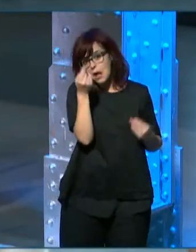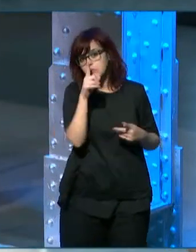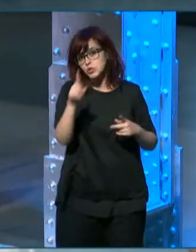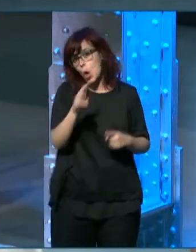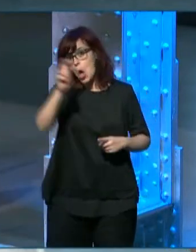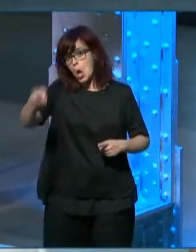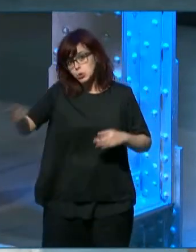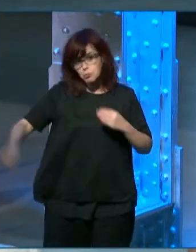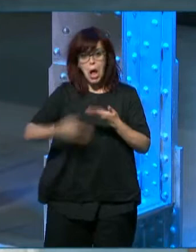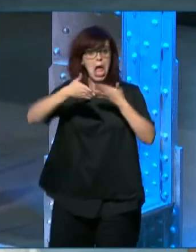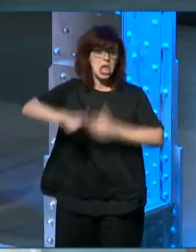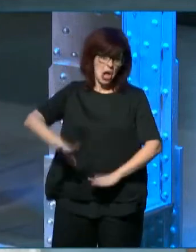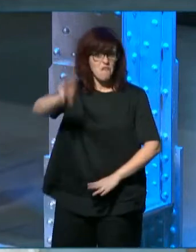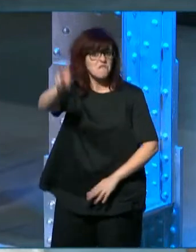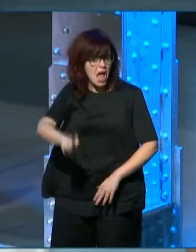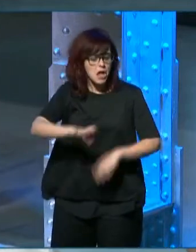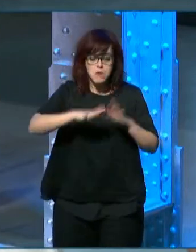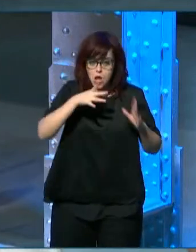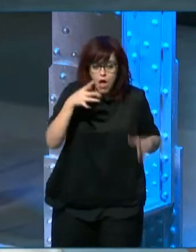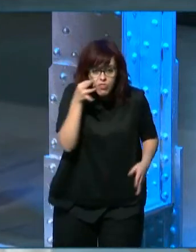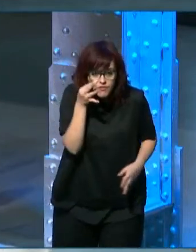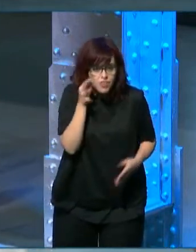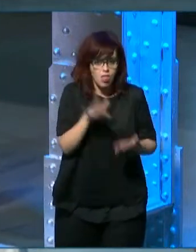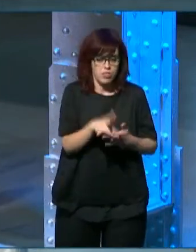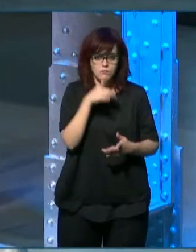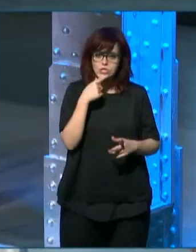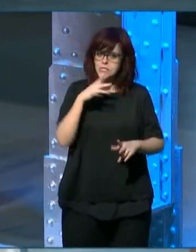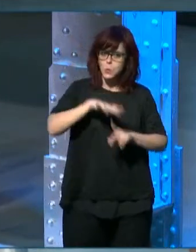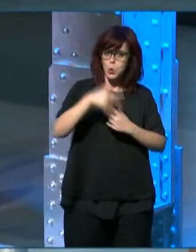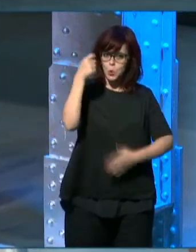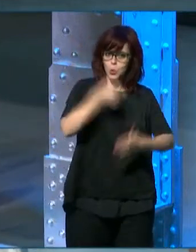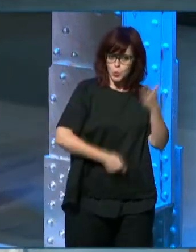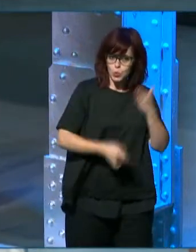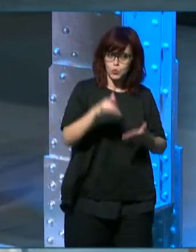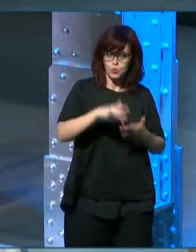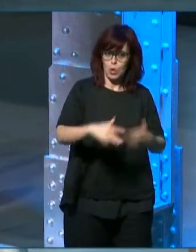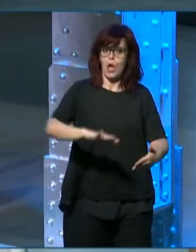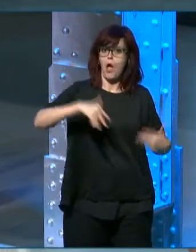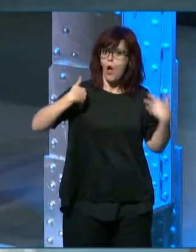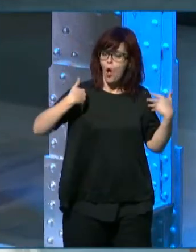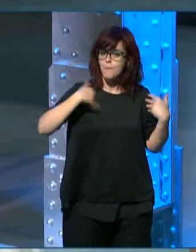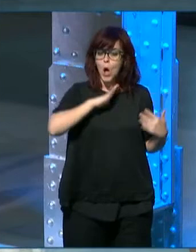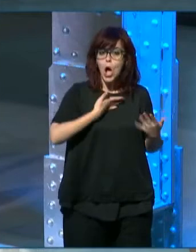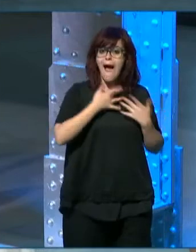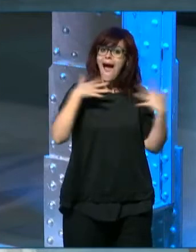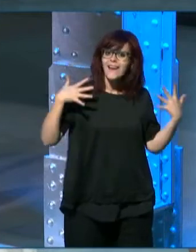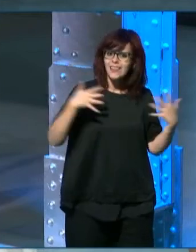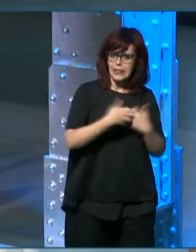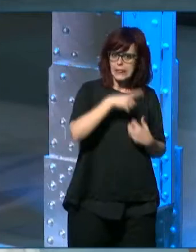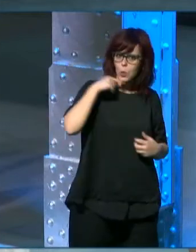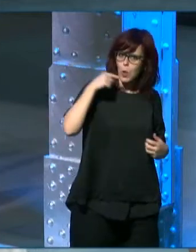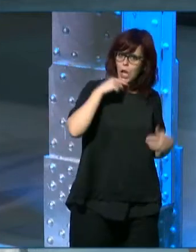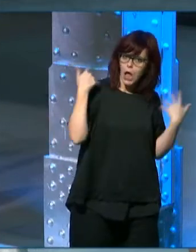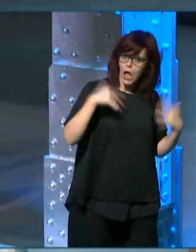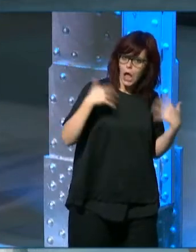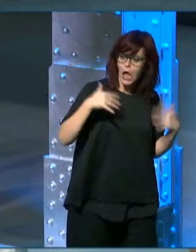niño, pues tal. Pero claro, fue verdaderamente tremendo y duro lo que me sucedió, porque este accidente me dolió mucho y